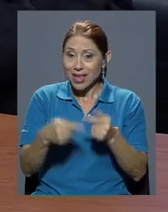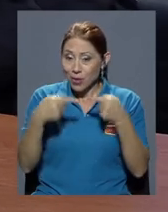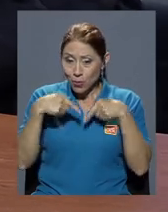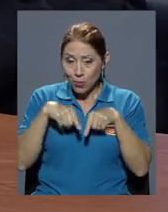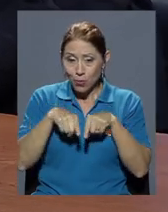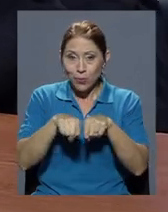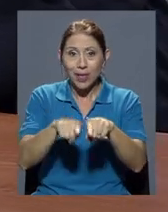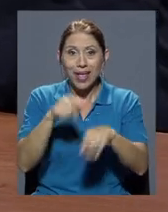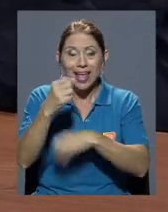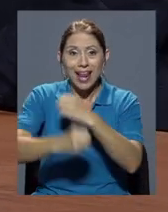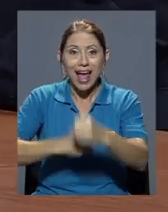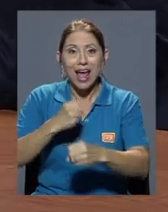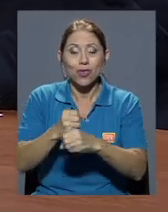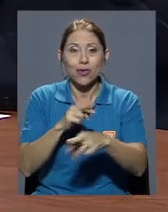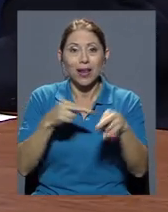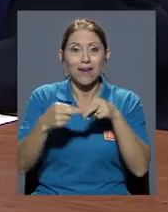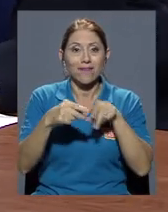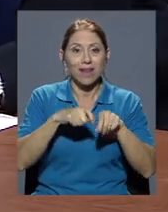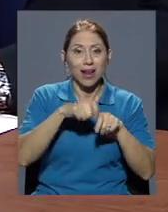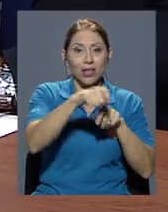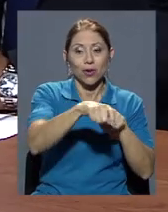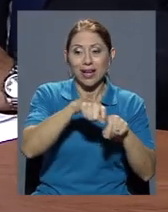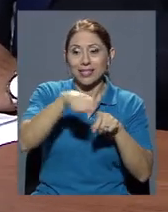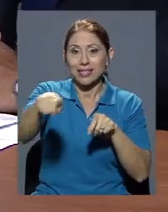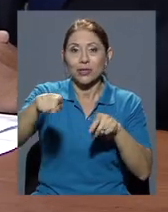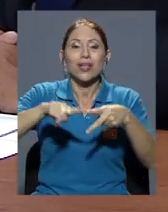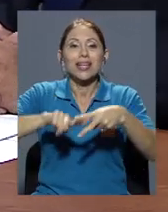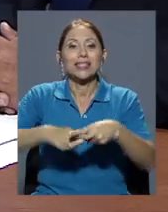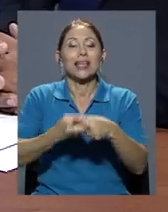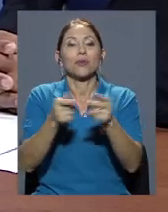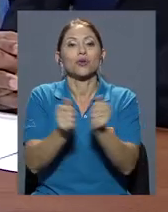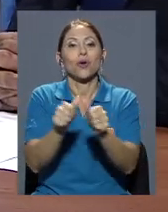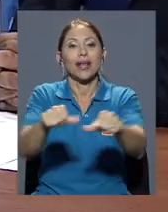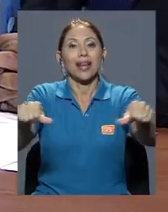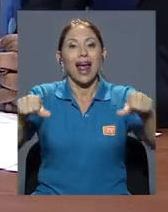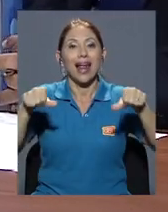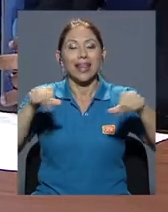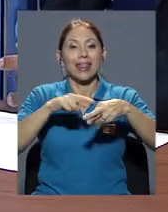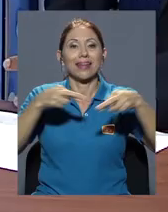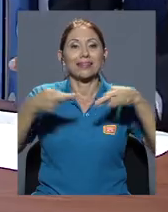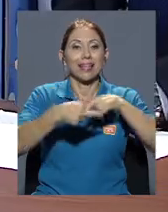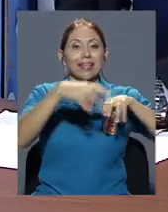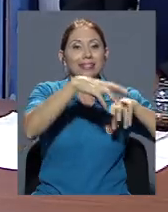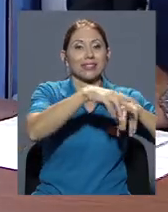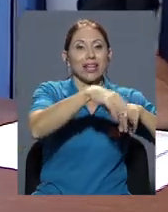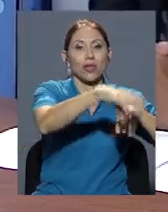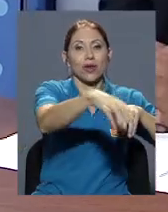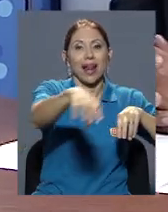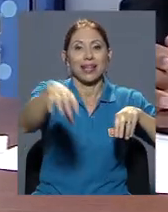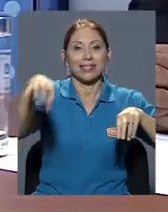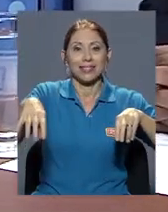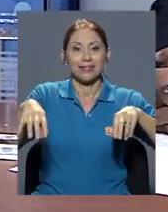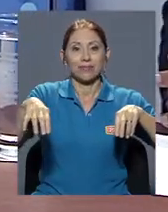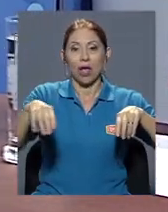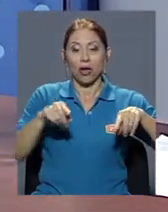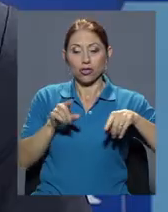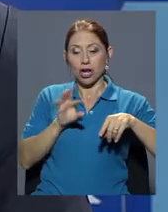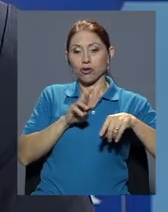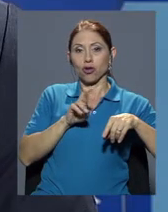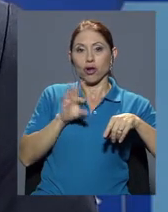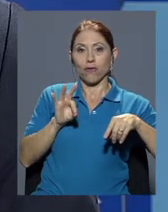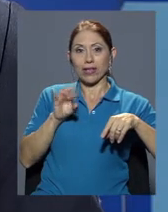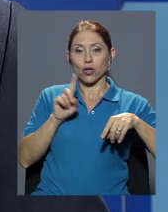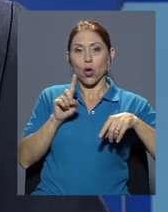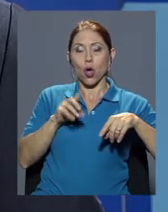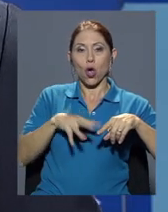año la regionalización iniciamos por el área de sedes regionales y recintos ahora fuera de la rodrigo facio qué